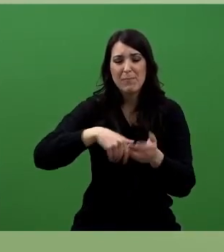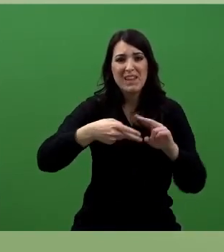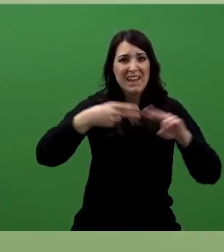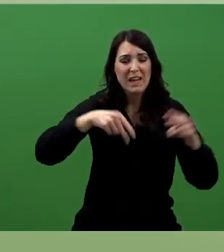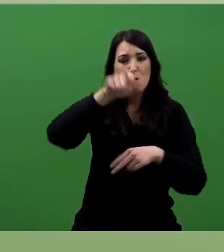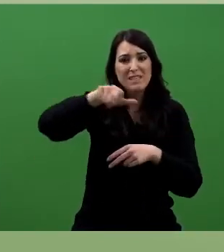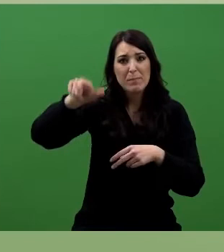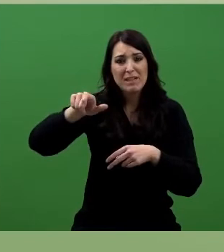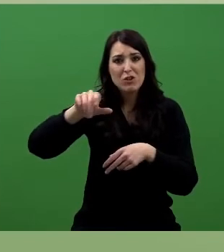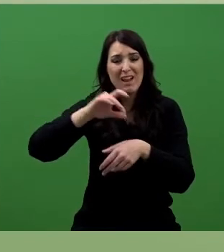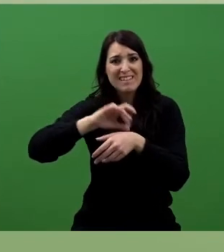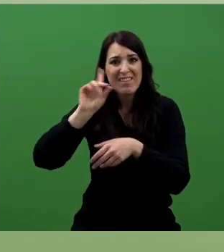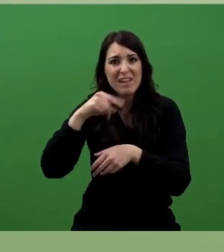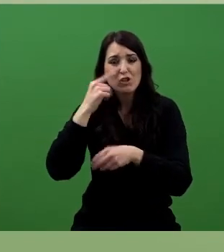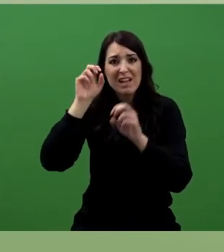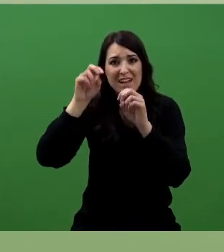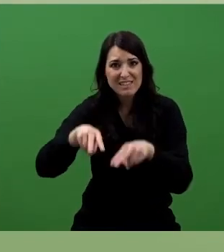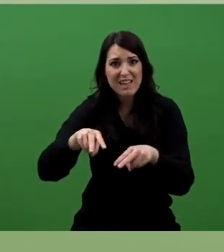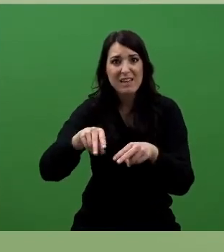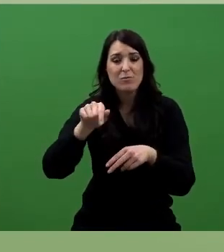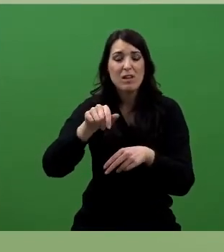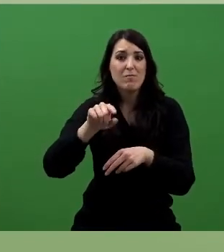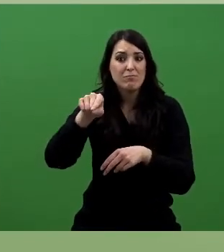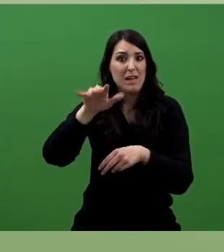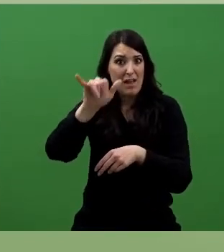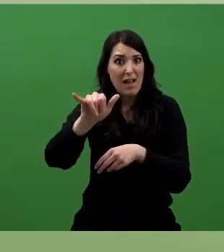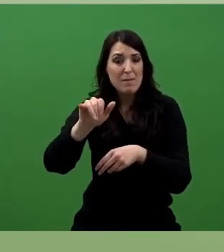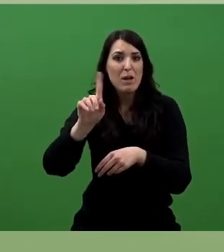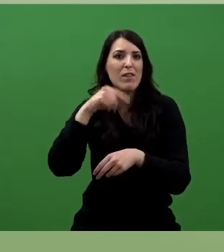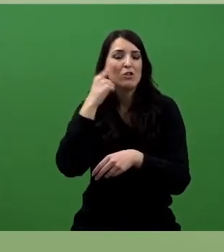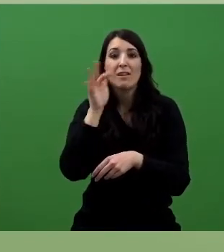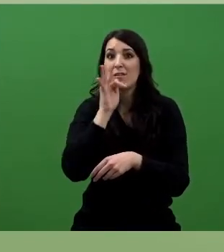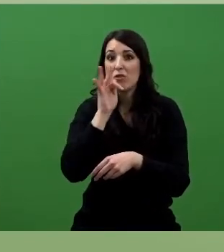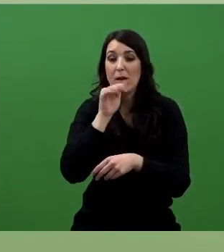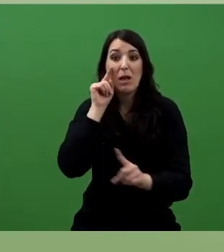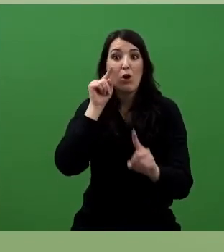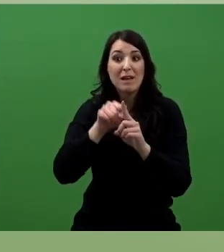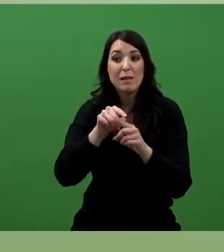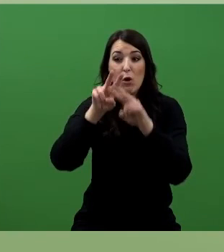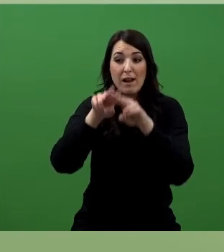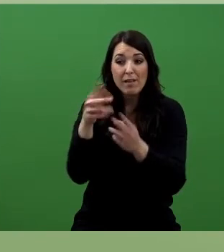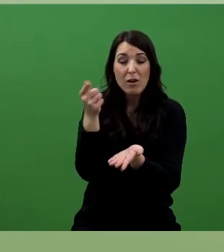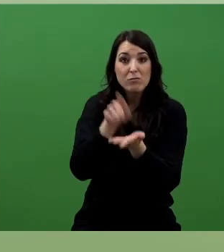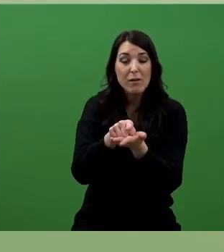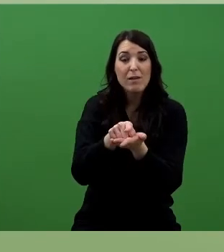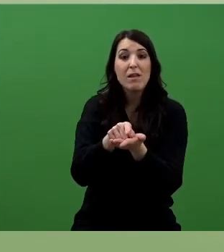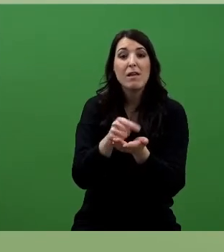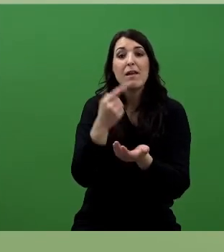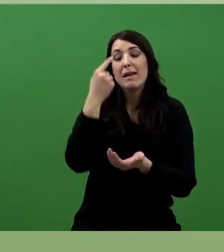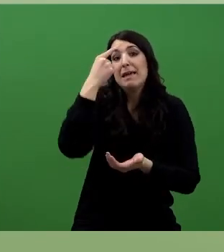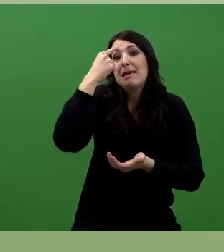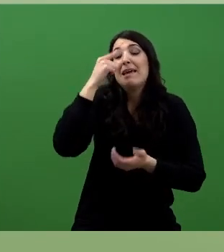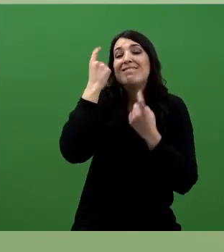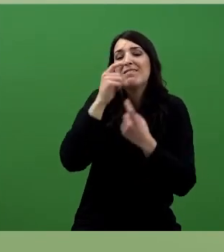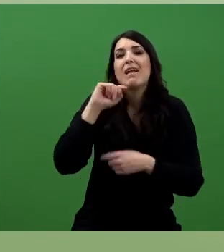sin diagnosticar, que ya existían, pero no se habían conseguido diagnosticar, para reanalizarlos y poder dar una segunda oportunidad y llegar a un